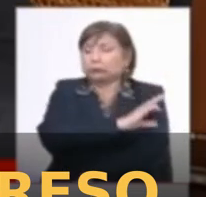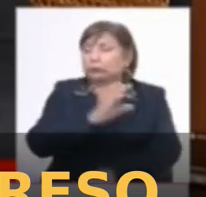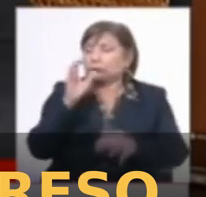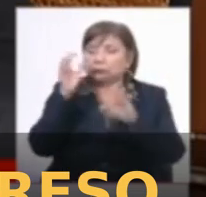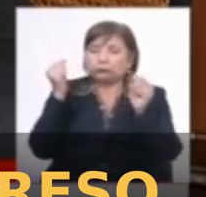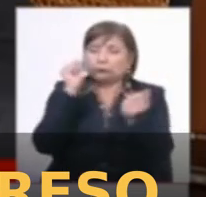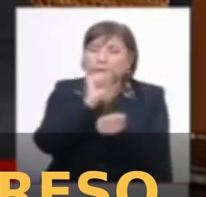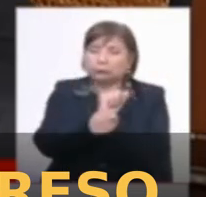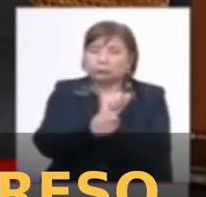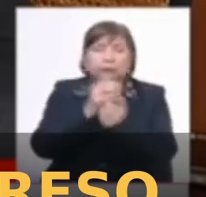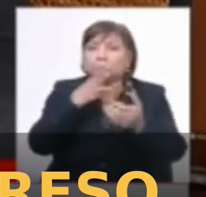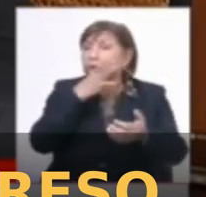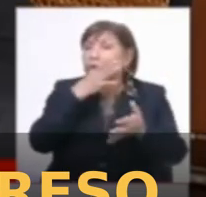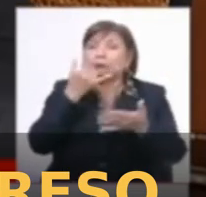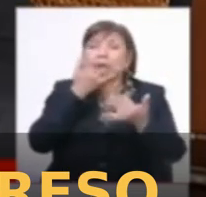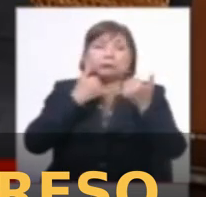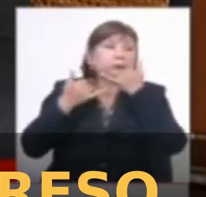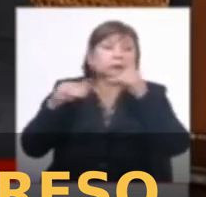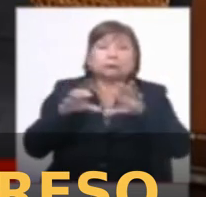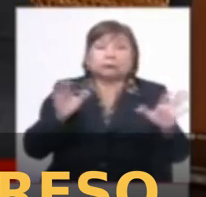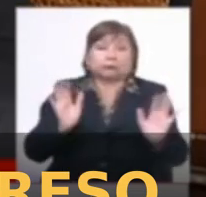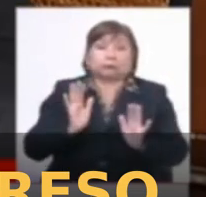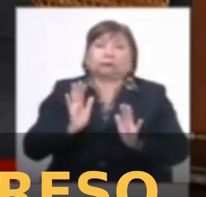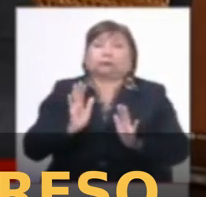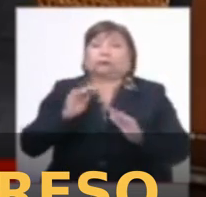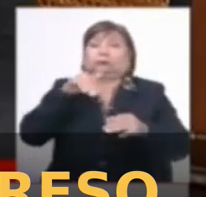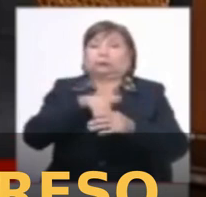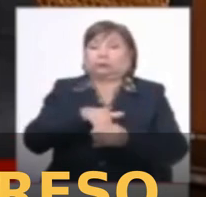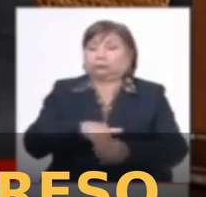detención, no sabía qué estaba pasando